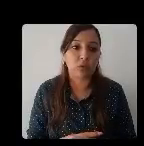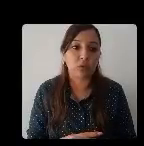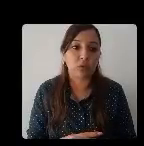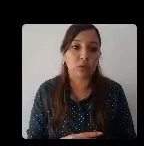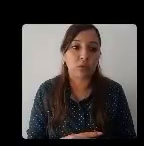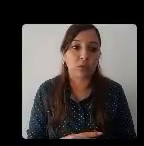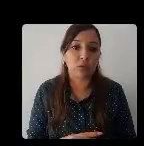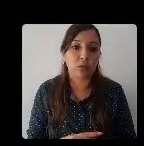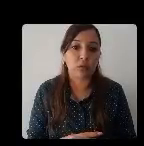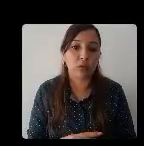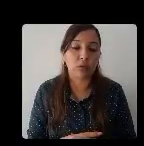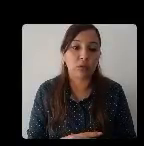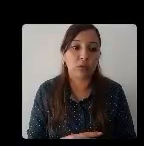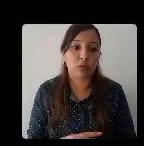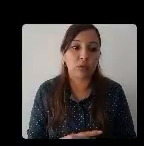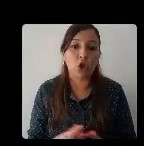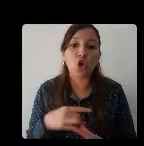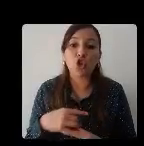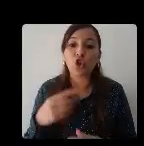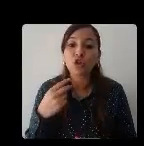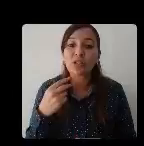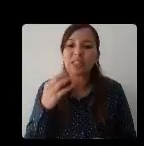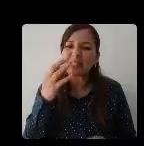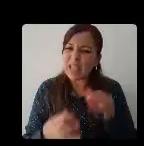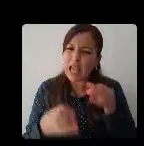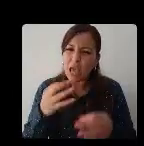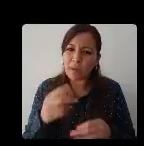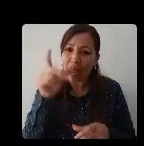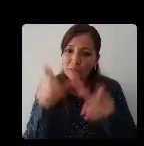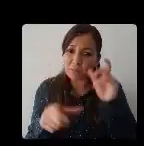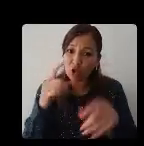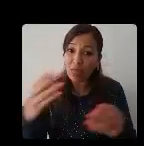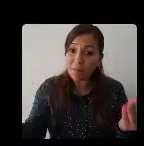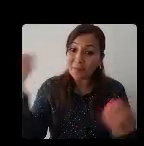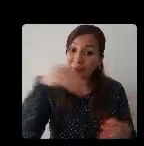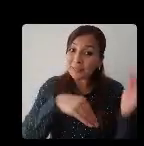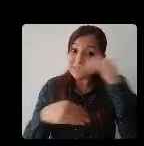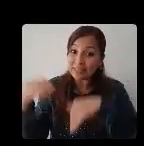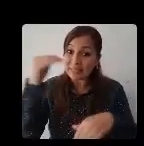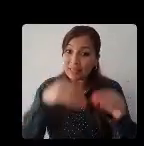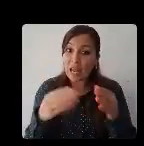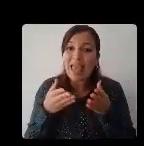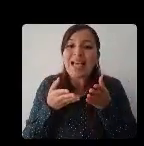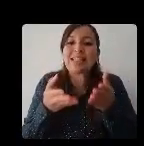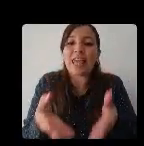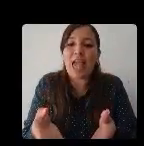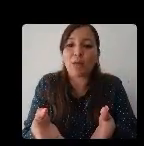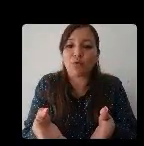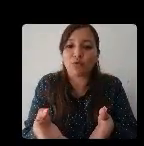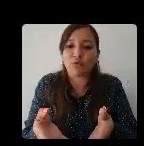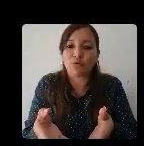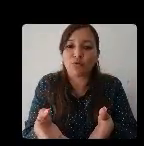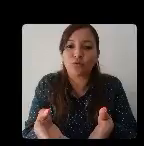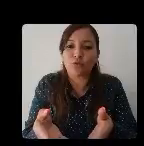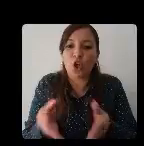a Tingana, le mostramos lo que tenemos. No, pues es ahí decimos, como un turismo de